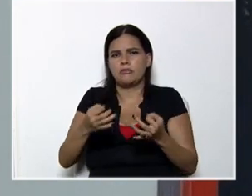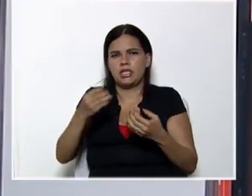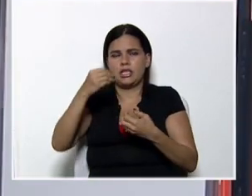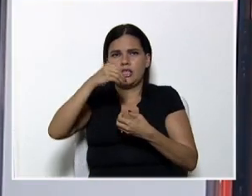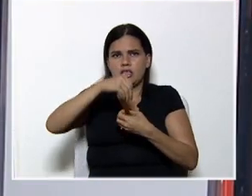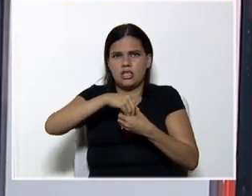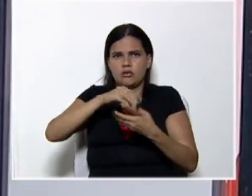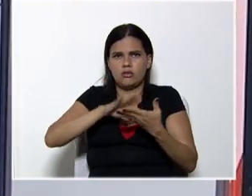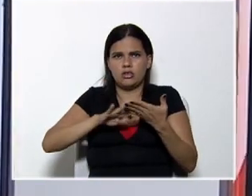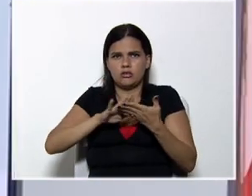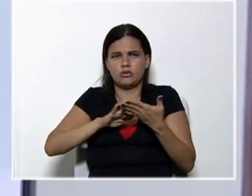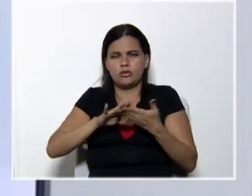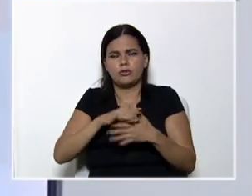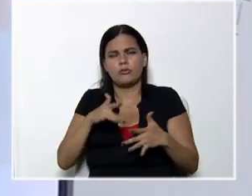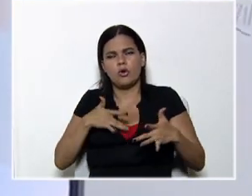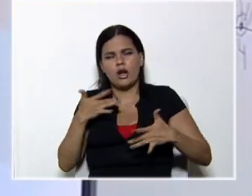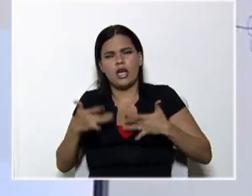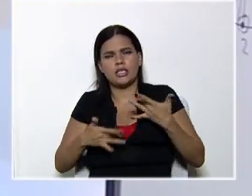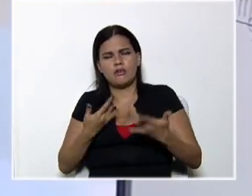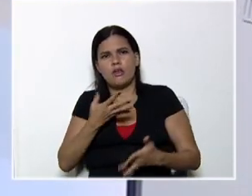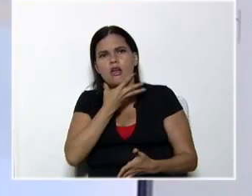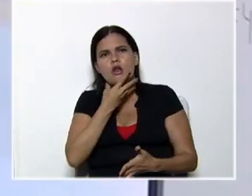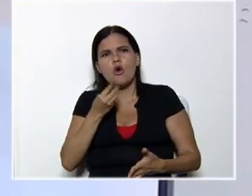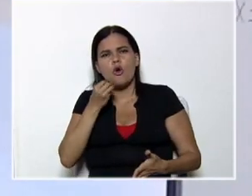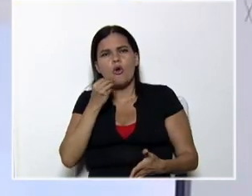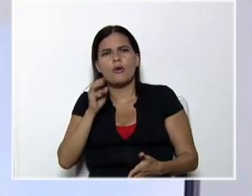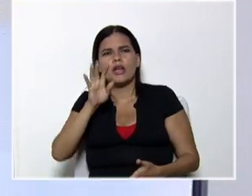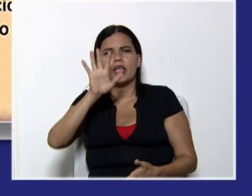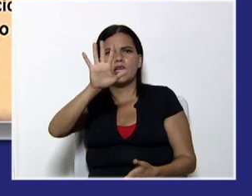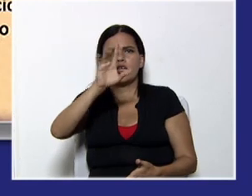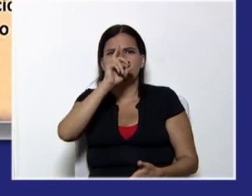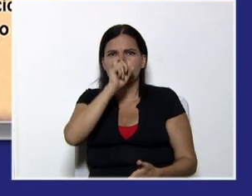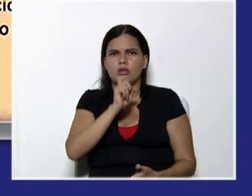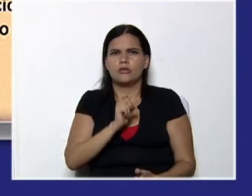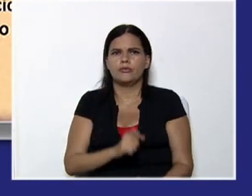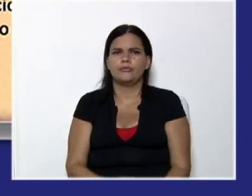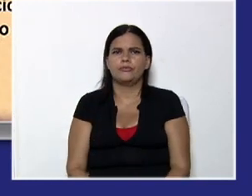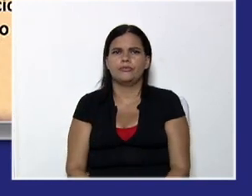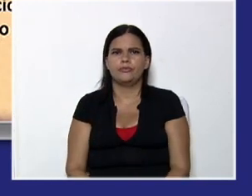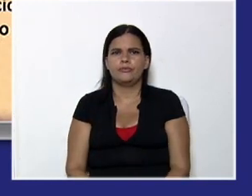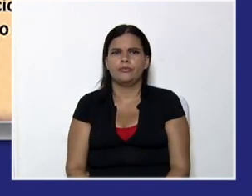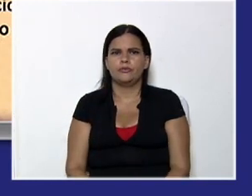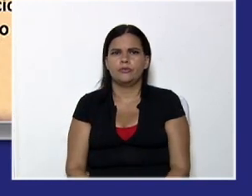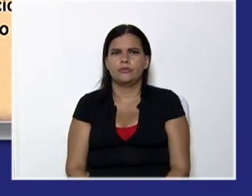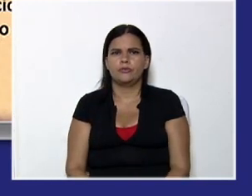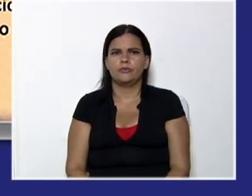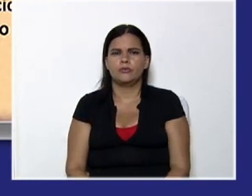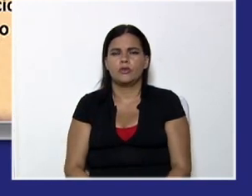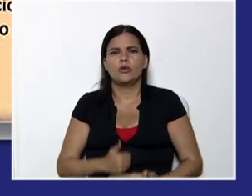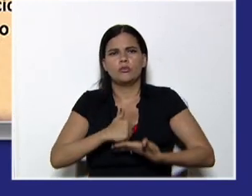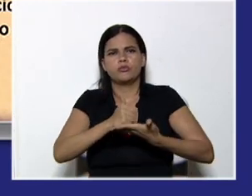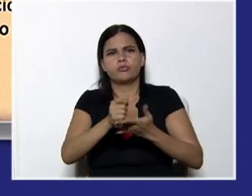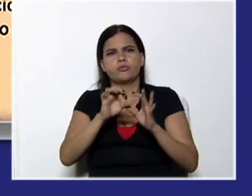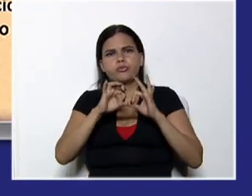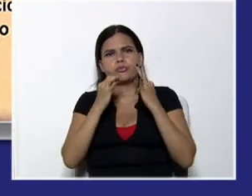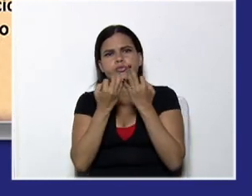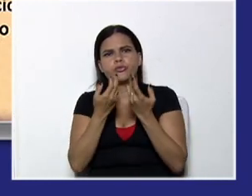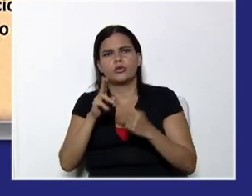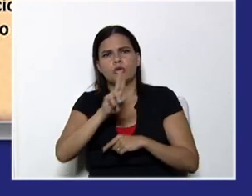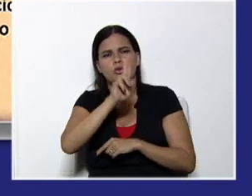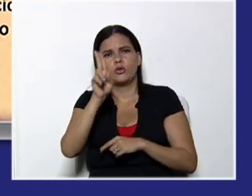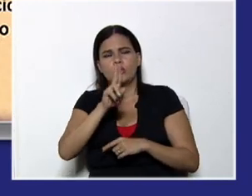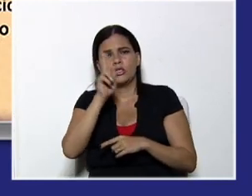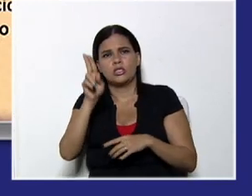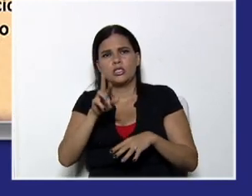resultado. Entonces vamos con las actividades de los jóvenes de quinto año. Con apoyo familiar y utilizando materiales